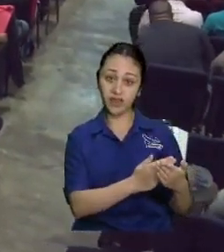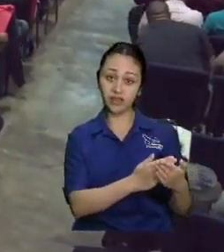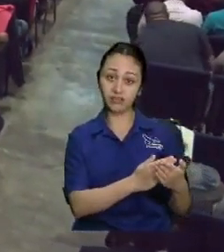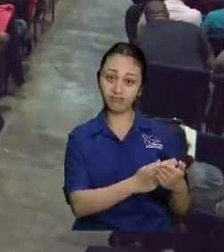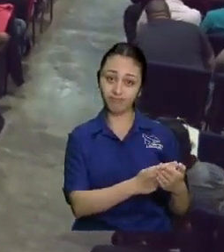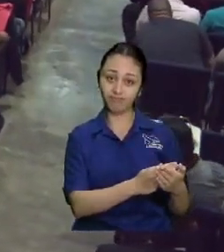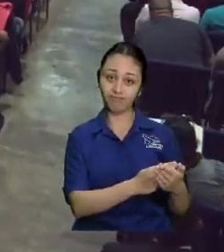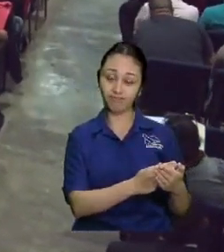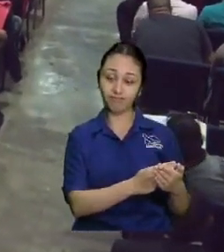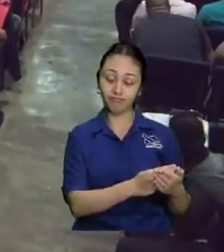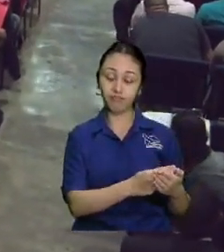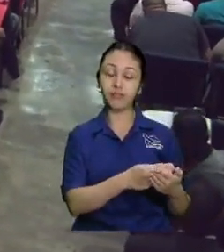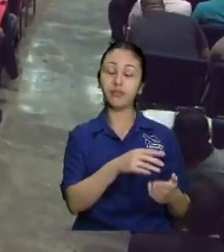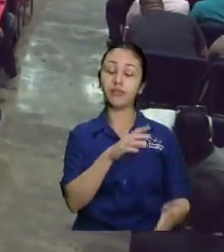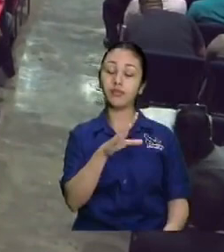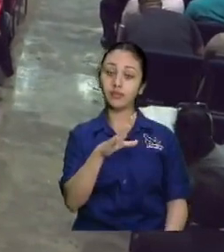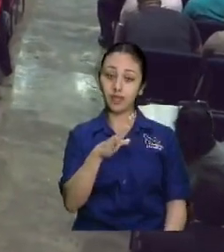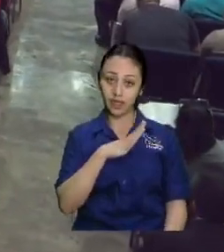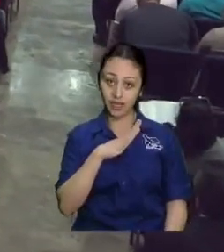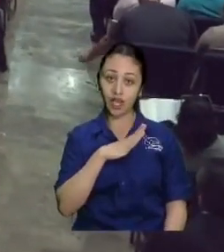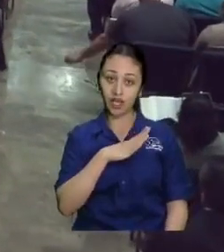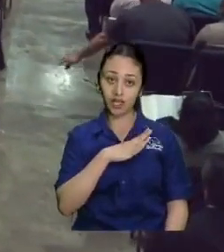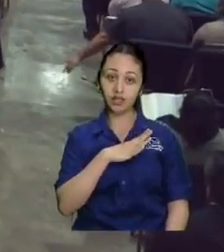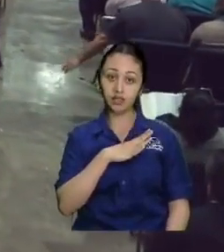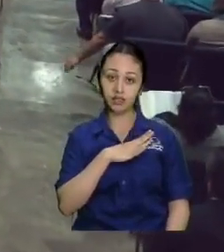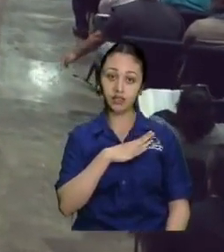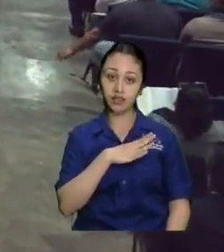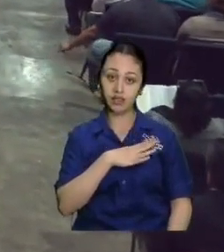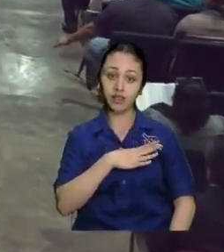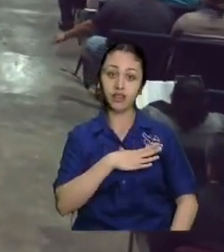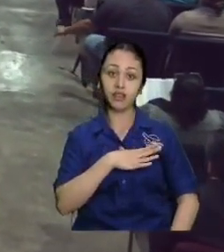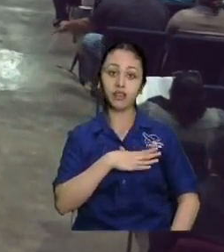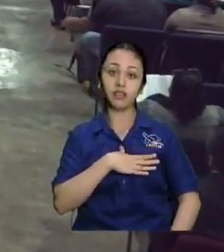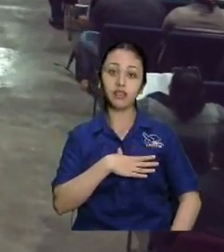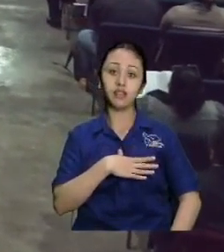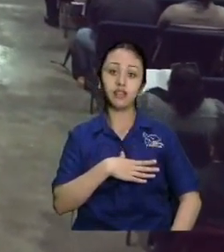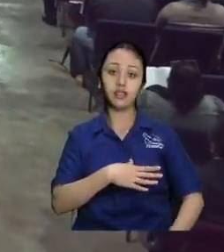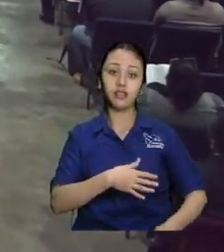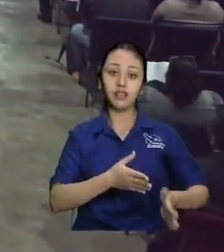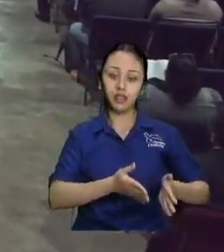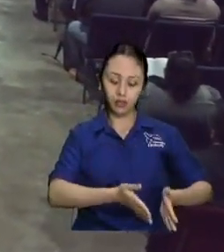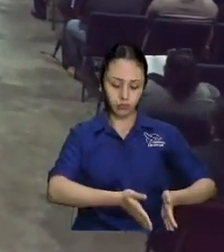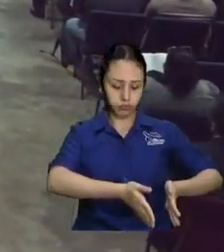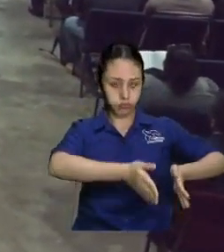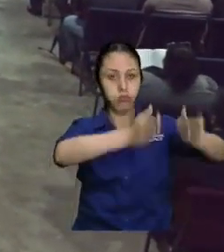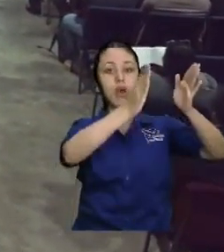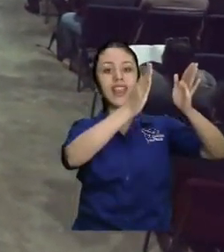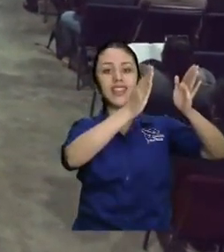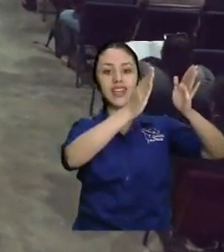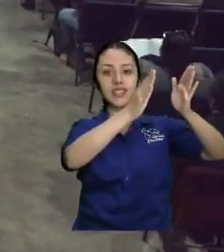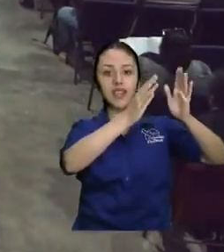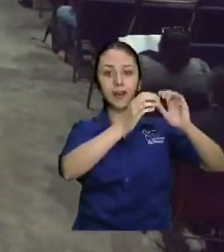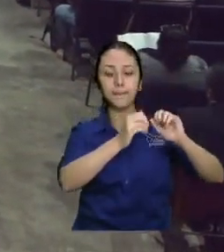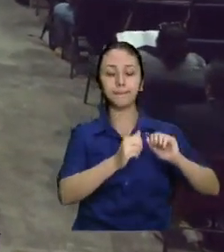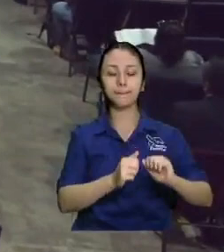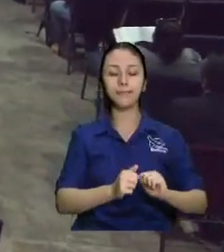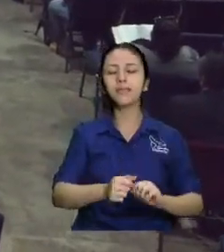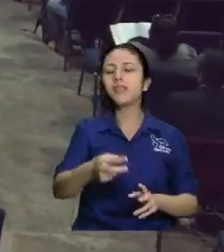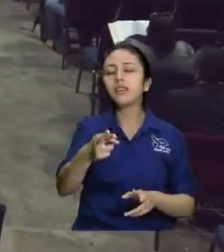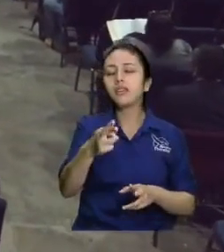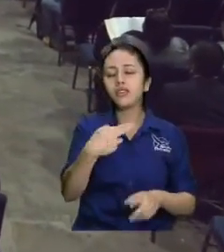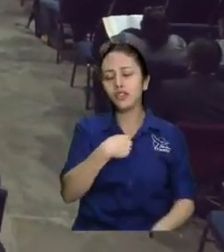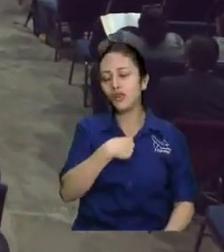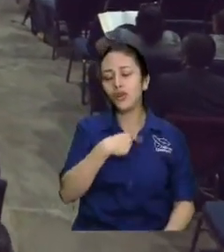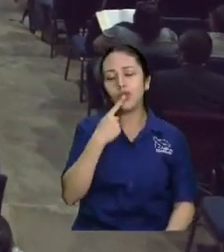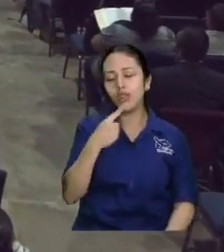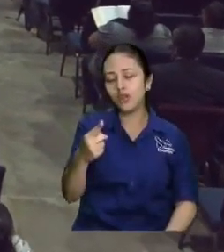tuvieron que haber sido enderezados. Tuvieron que, hermano, con todo respeto, padre, por favor, que no me lo van a tomar a